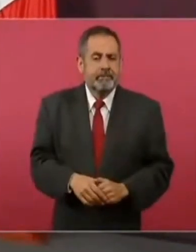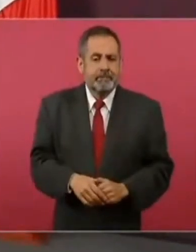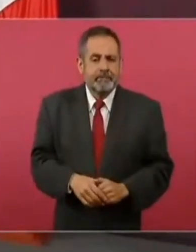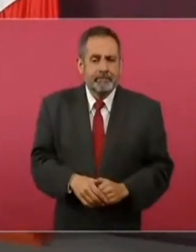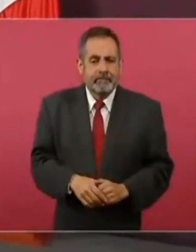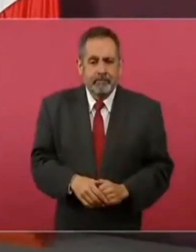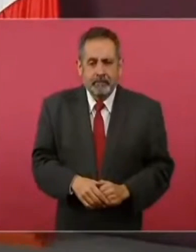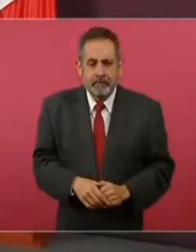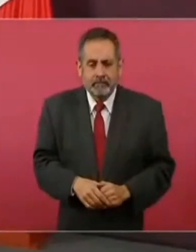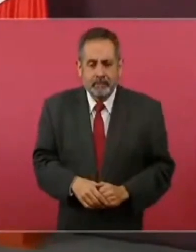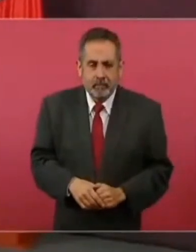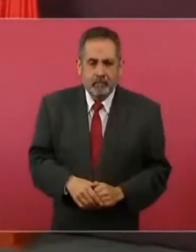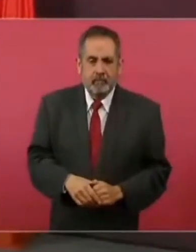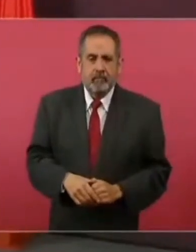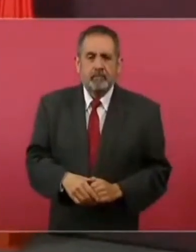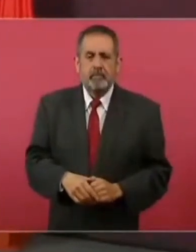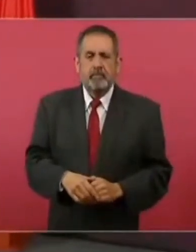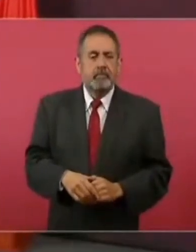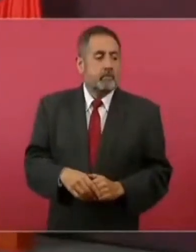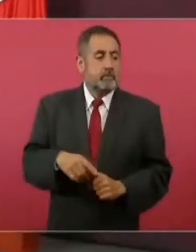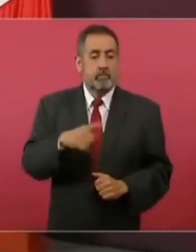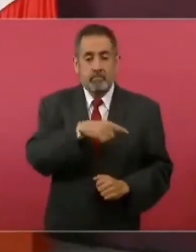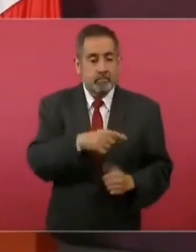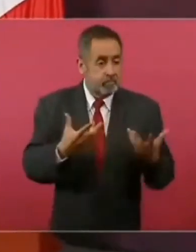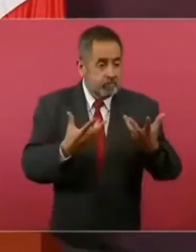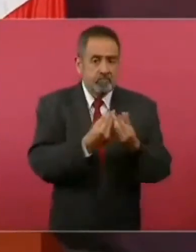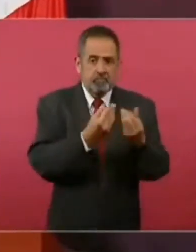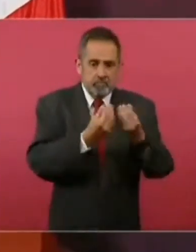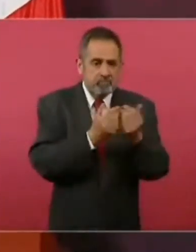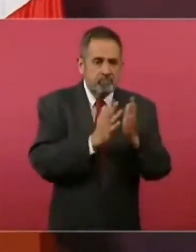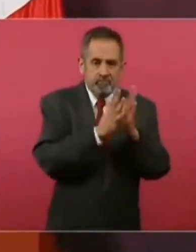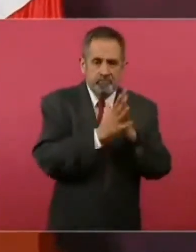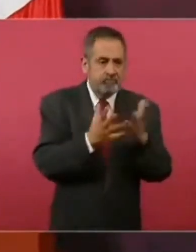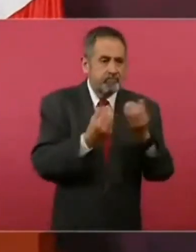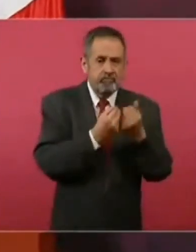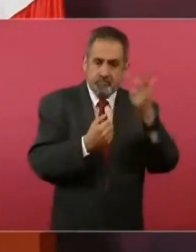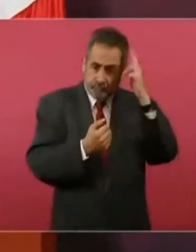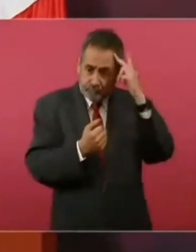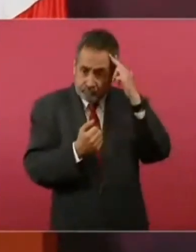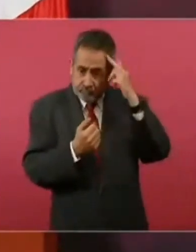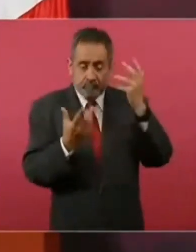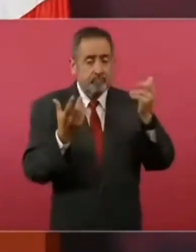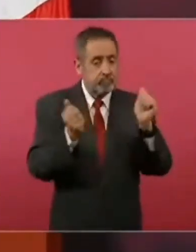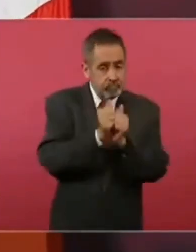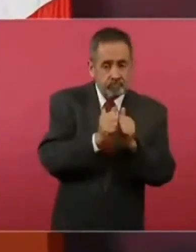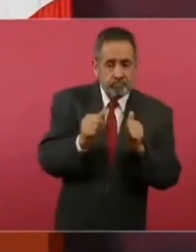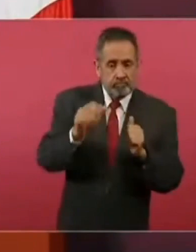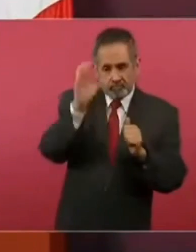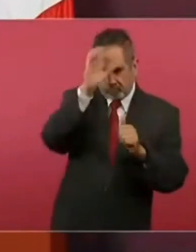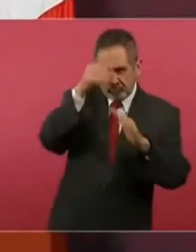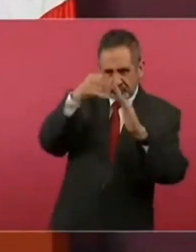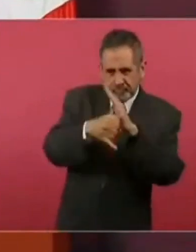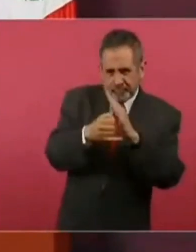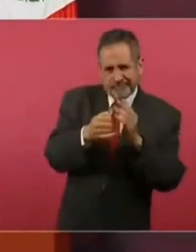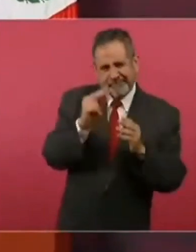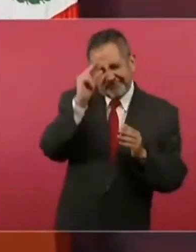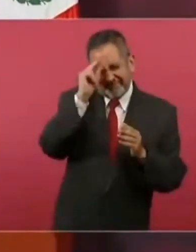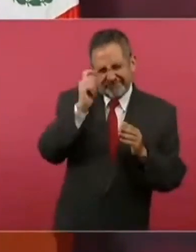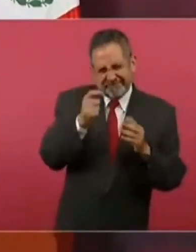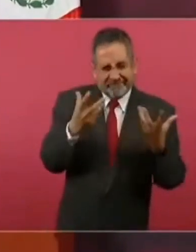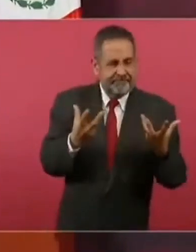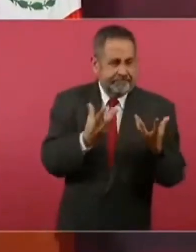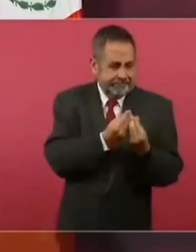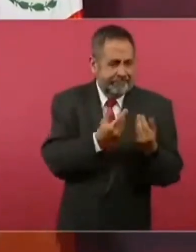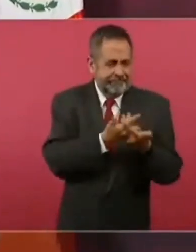Y nunca dejaron de participar durante el porfiriato los intelectuales